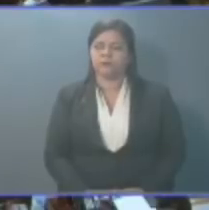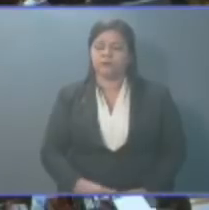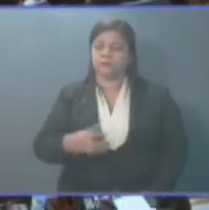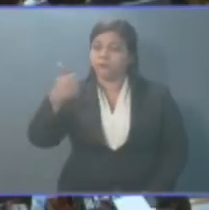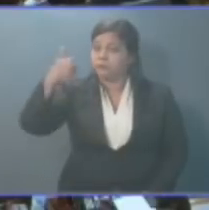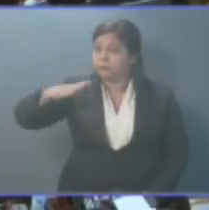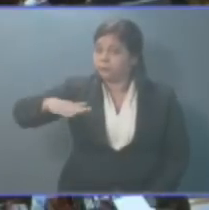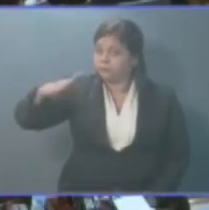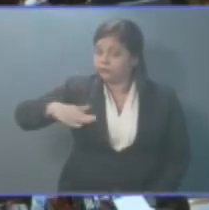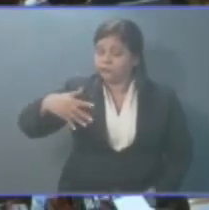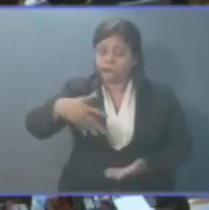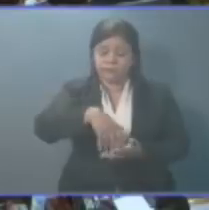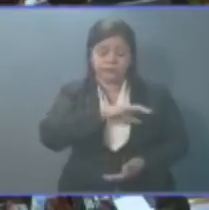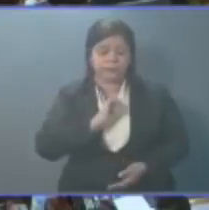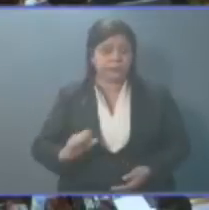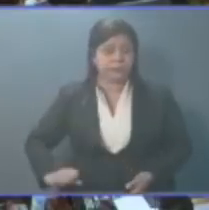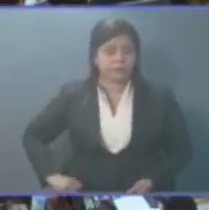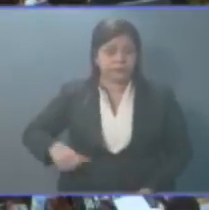Buenas tardes al pueblo salvadoreño.